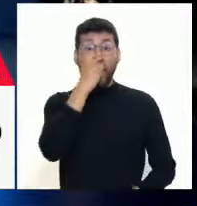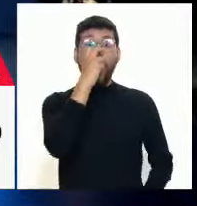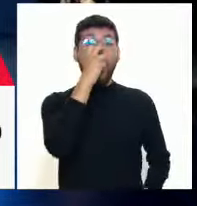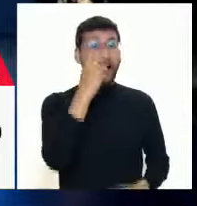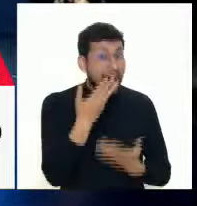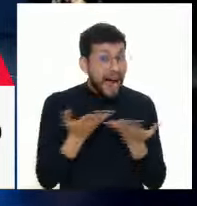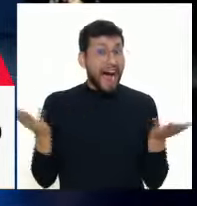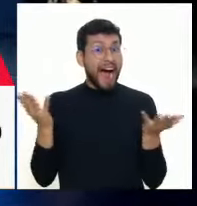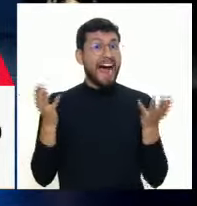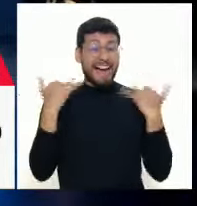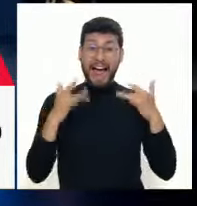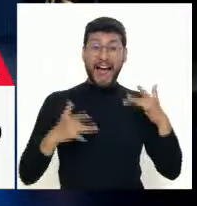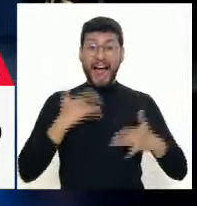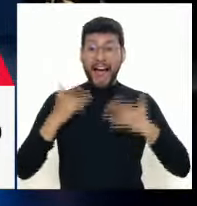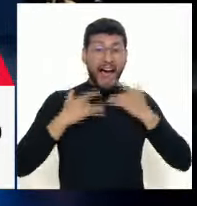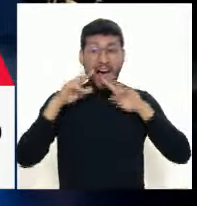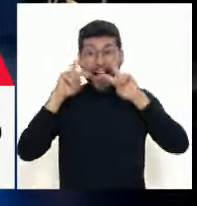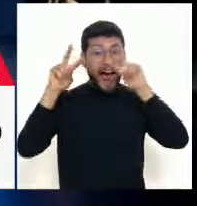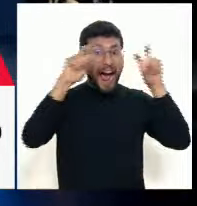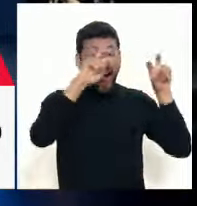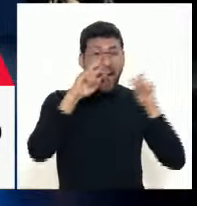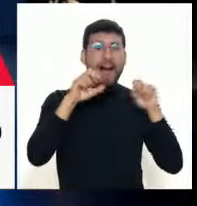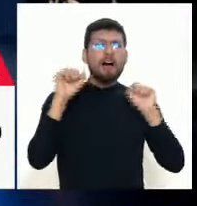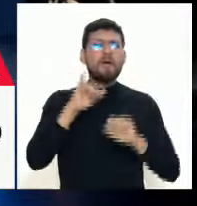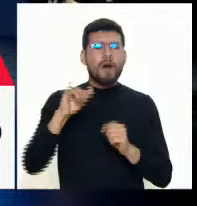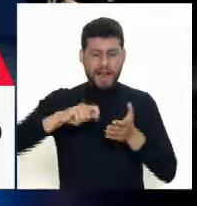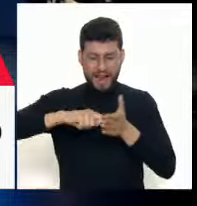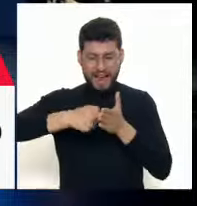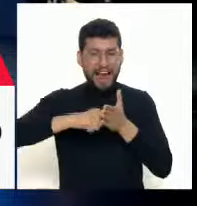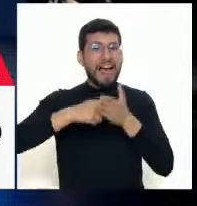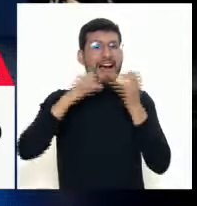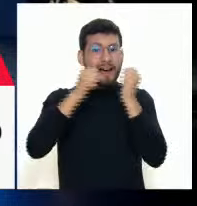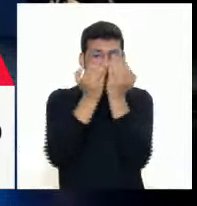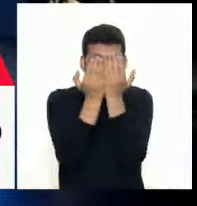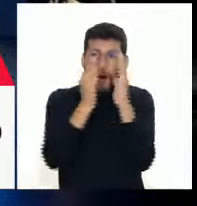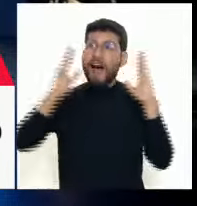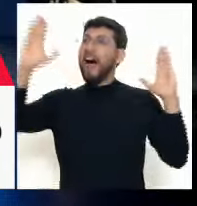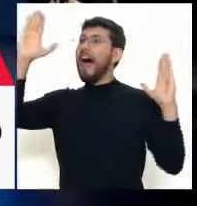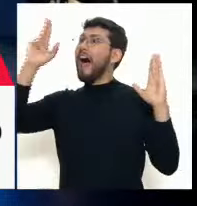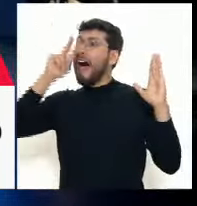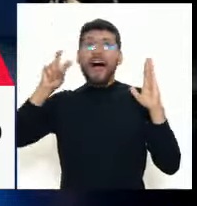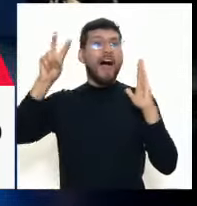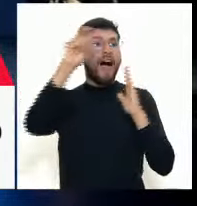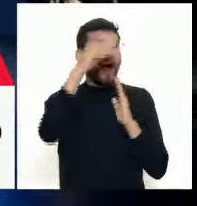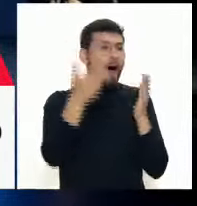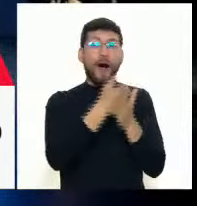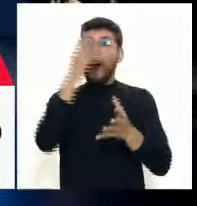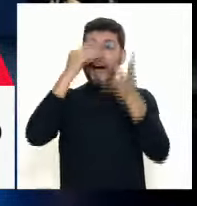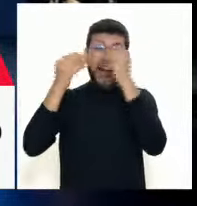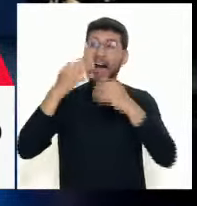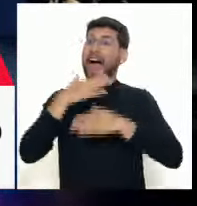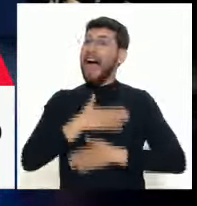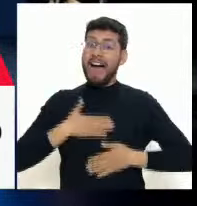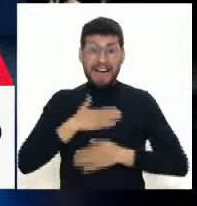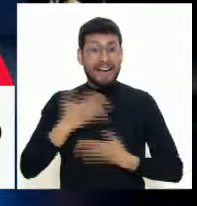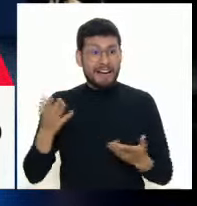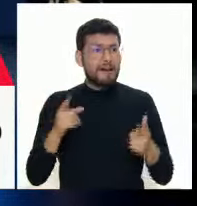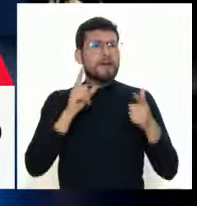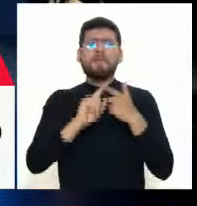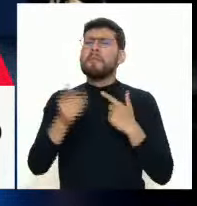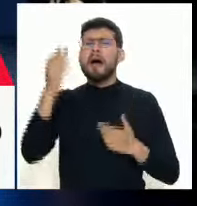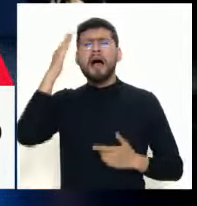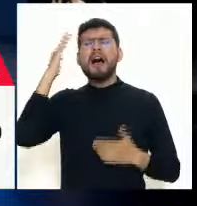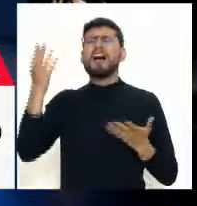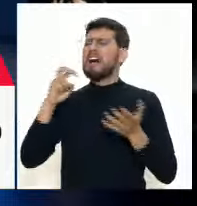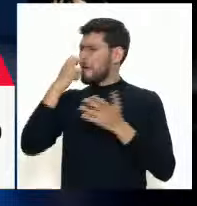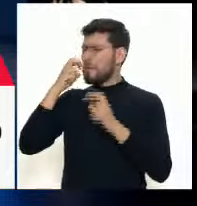curiosidad. Emocionante, porque la curiosidad es como una llave mágica que abre una puerta a nuevos conocimientos y aventuras. ¿Pero qué tanto